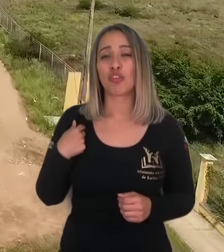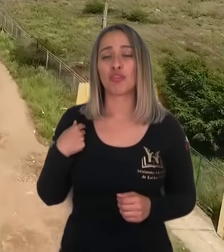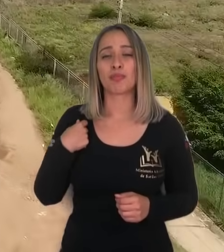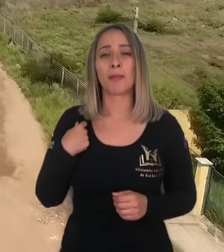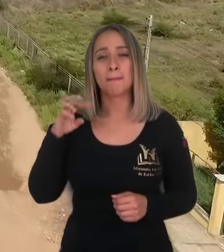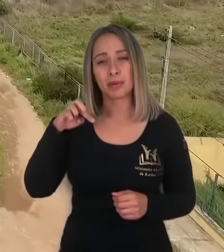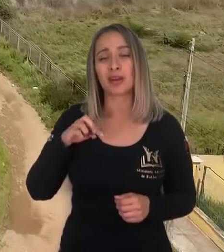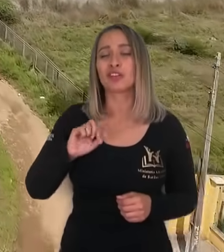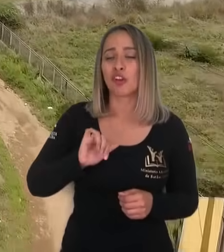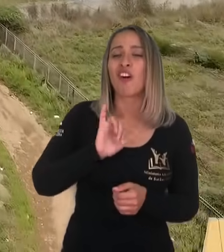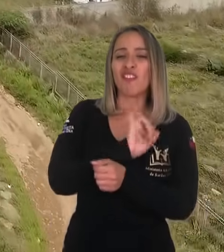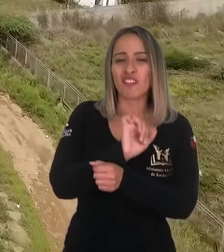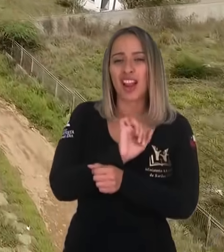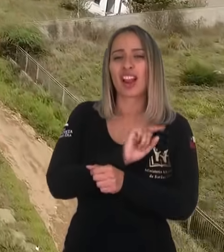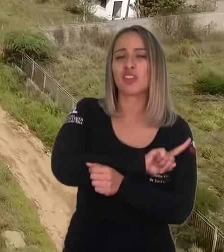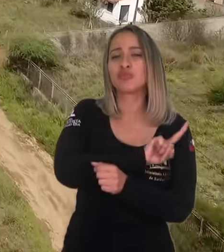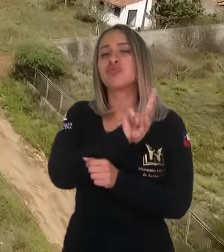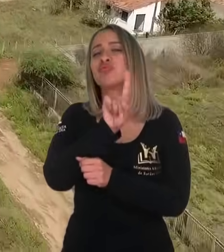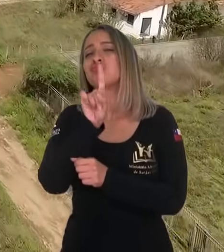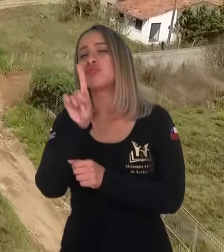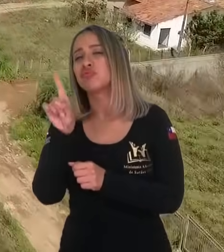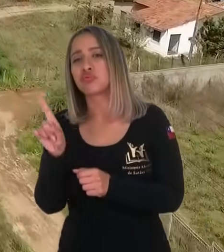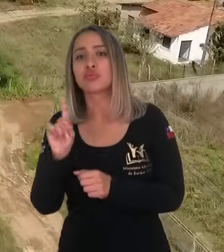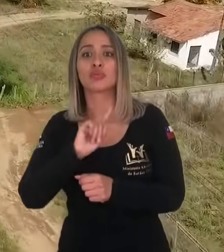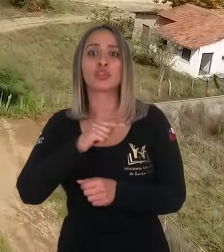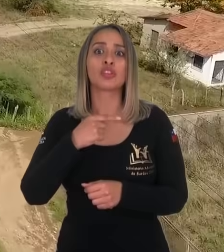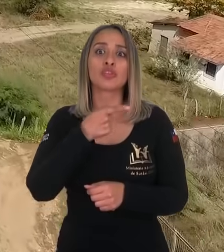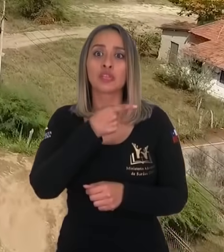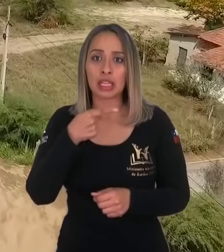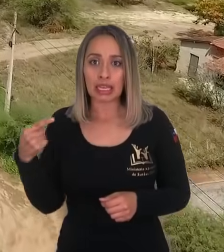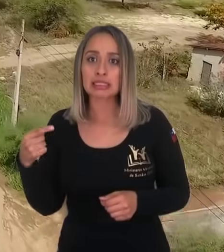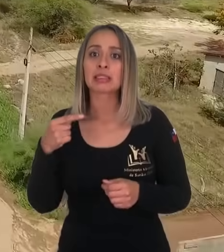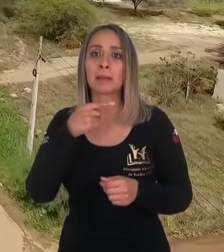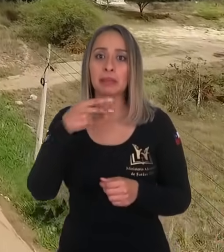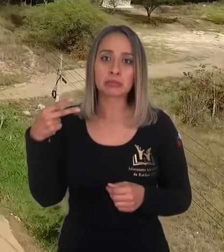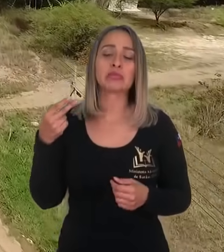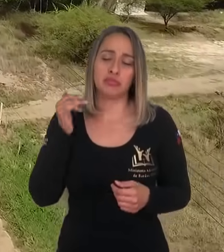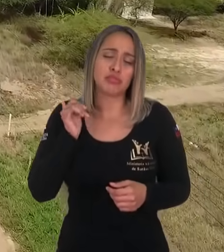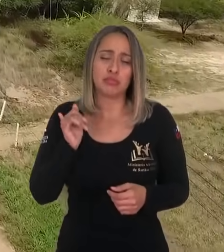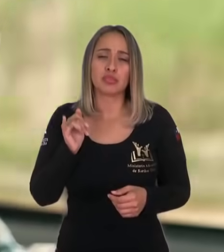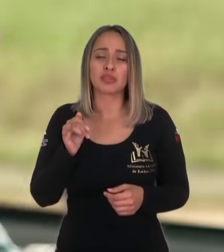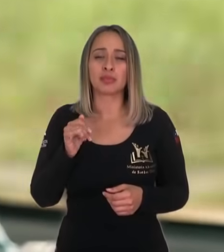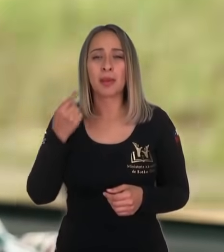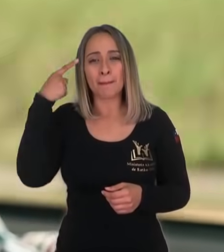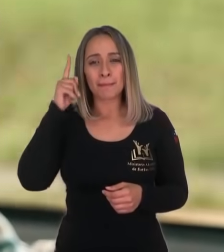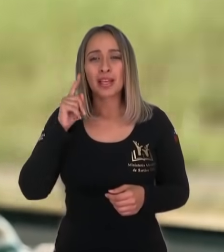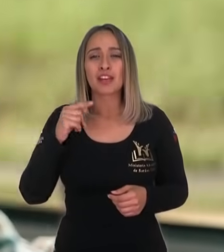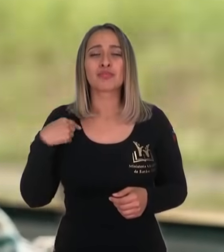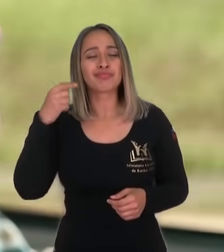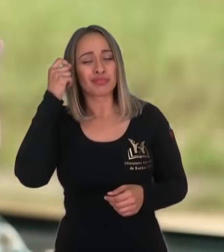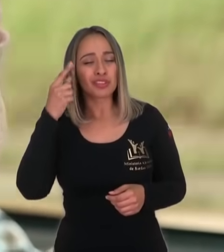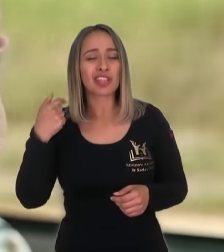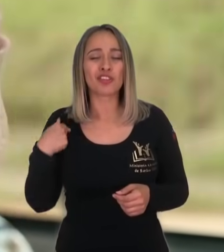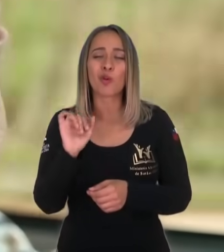semana no representan ningún sacrificio frente al bienestar que le estoy proporcionando a mi familia. Durante mi